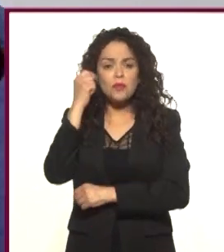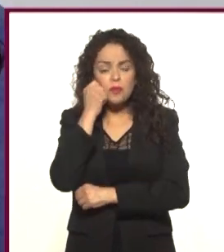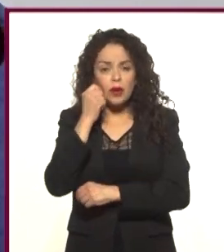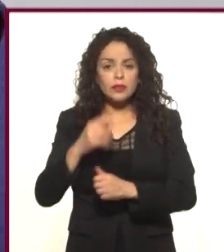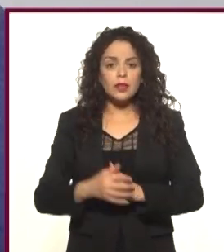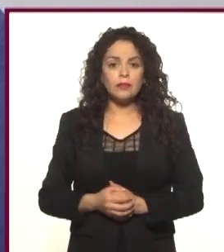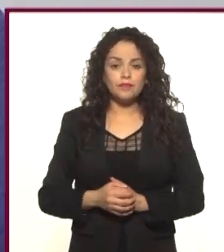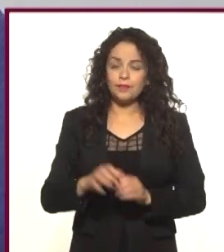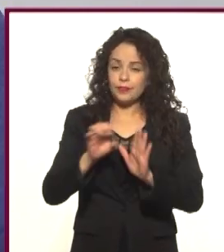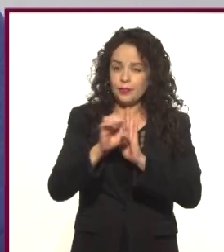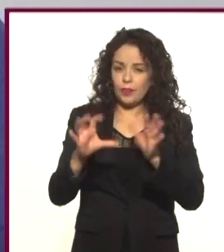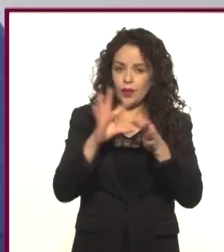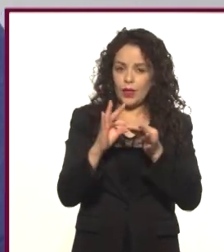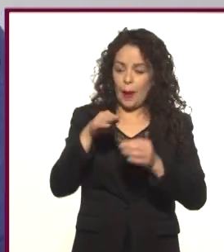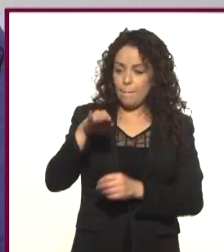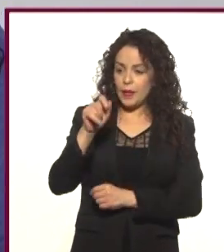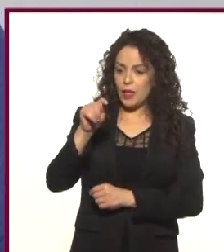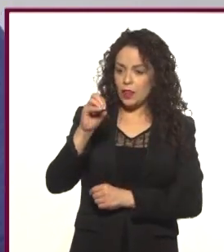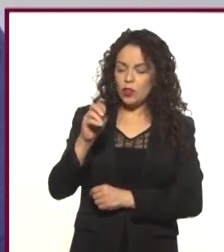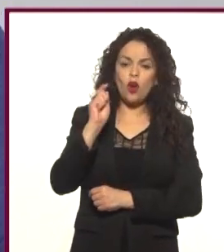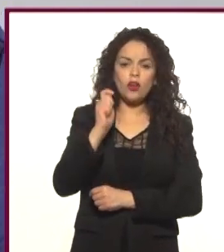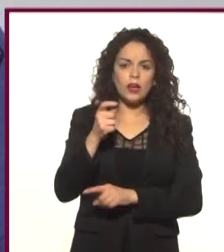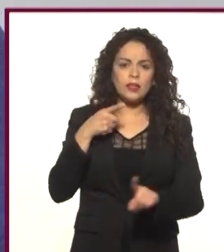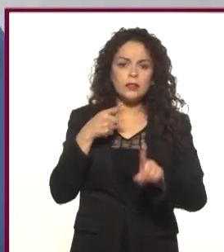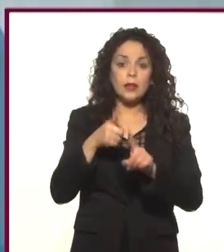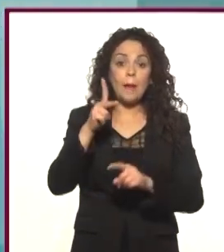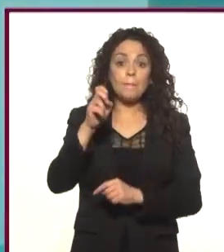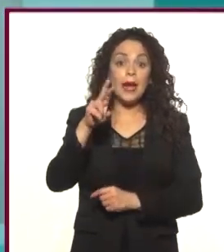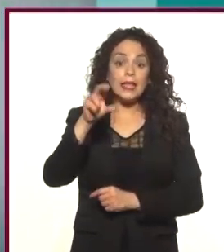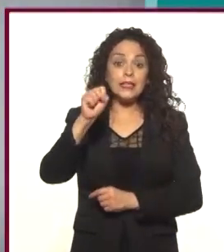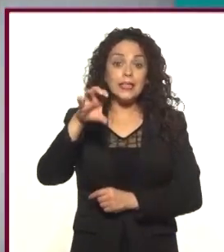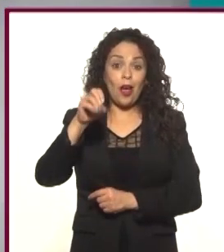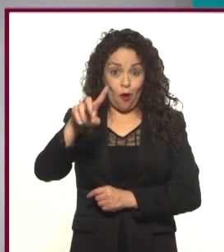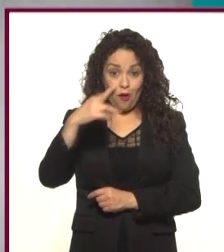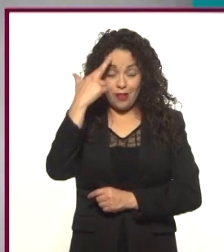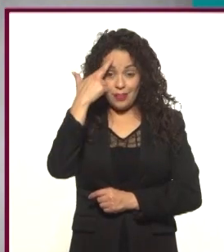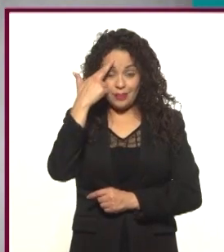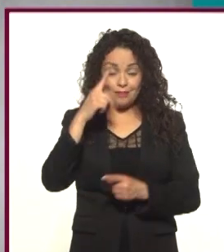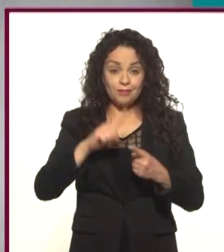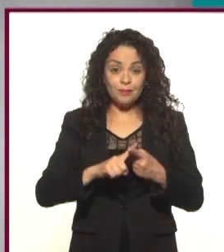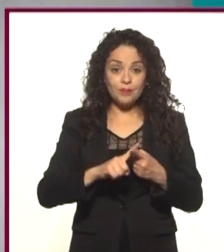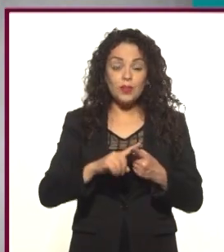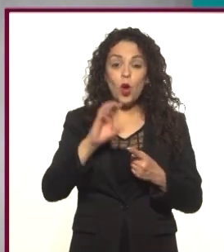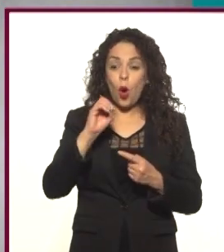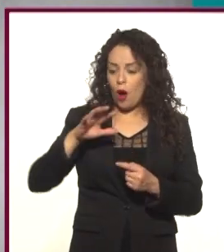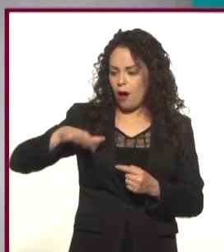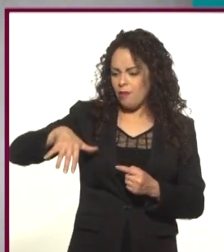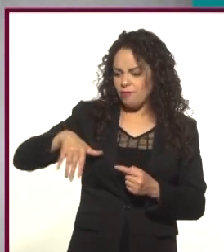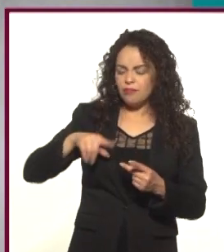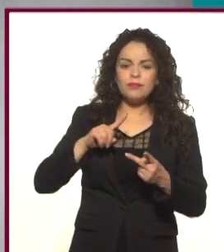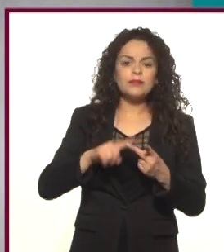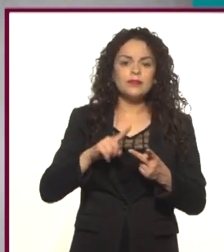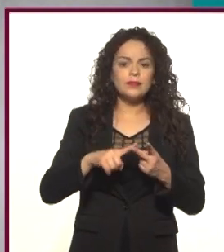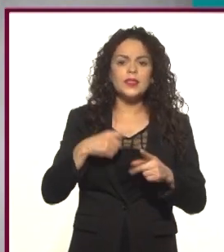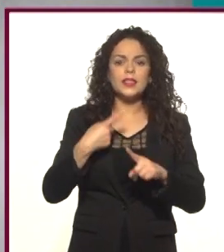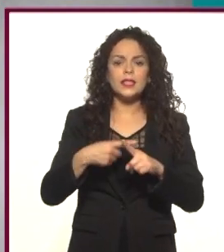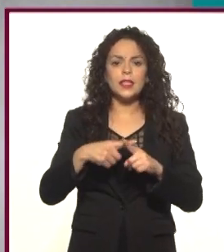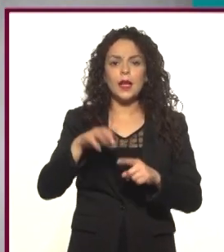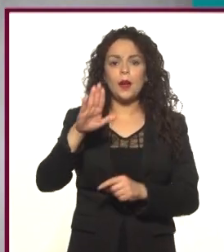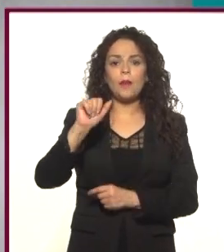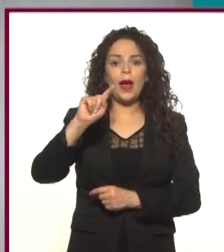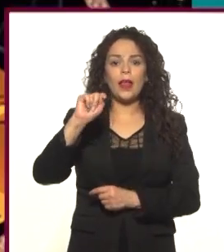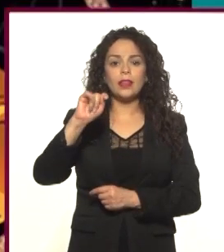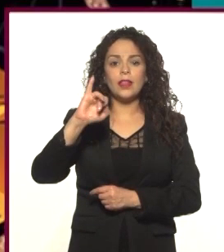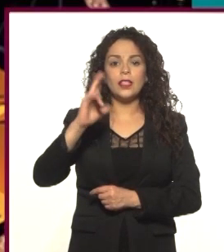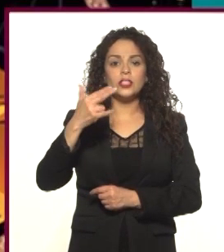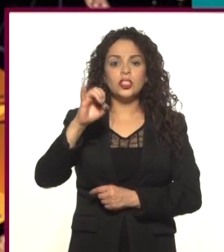de los mitos clásicos, podríamos mencionar a personajes como Perseo. Y si habláramos de personajes más actuales, podríamos mencionar